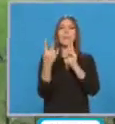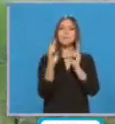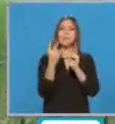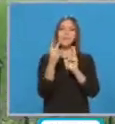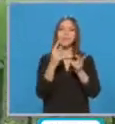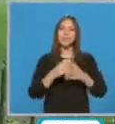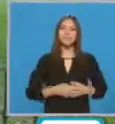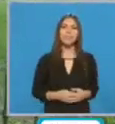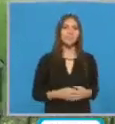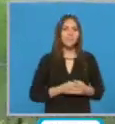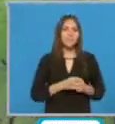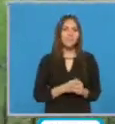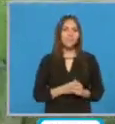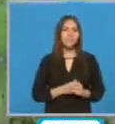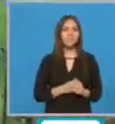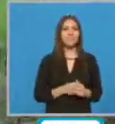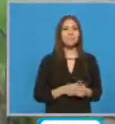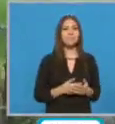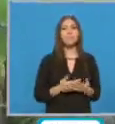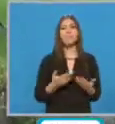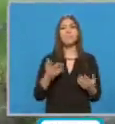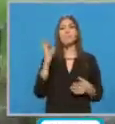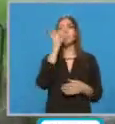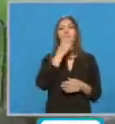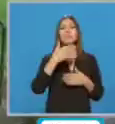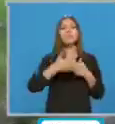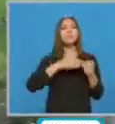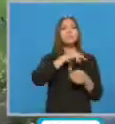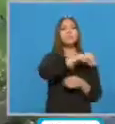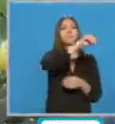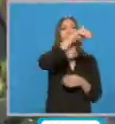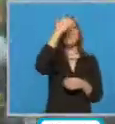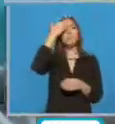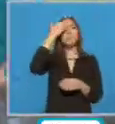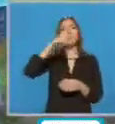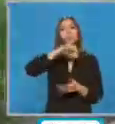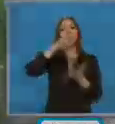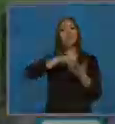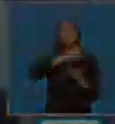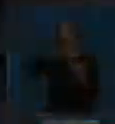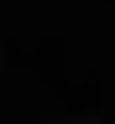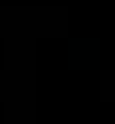ay! Ojitos pajaritos, pero qué bonito recorrer los barrios de la Ciudad de México.